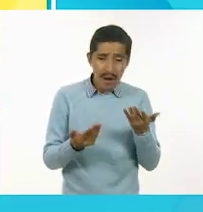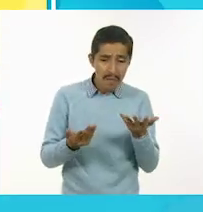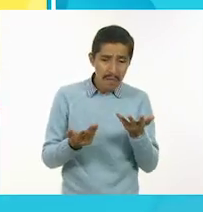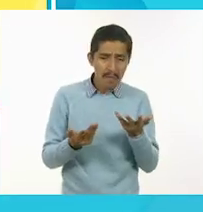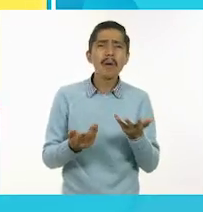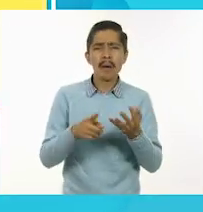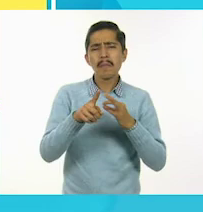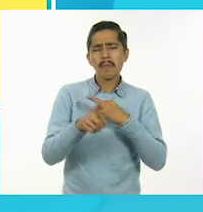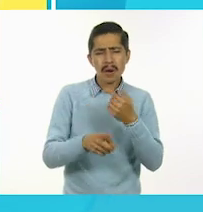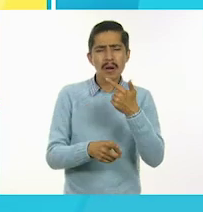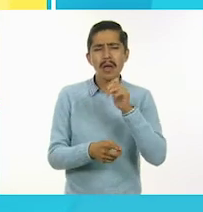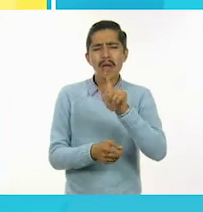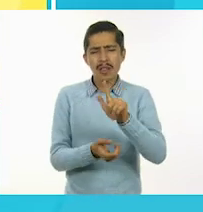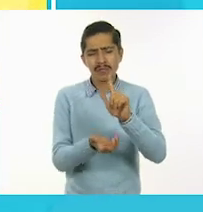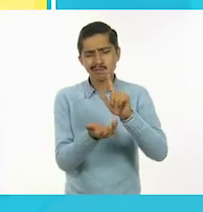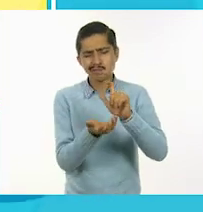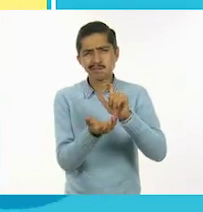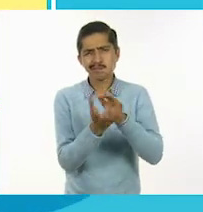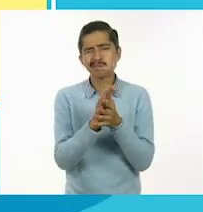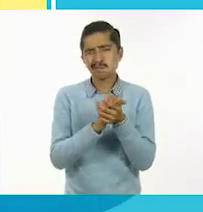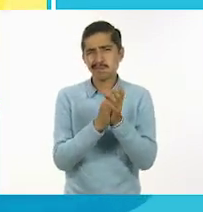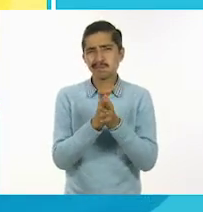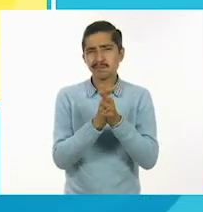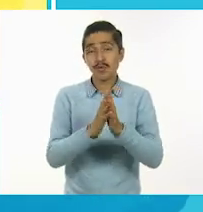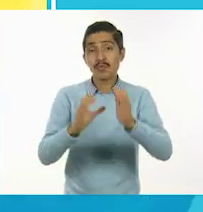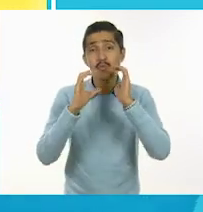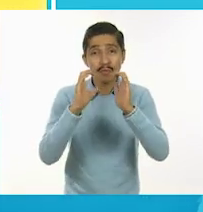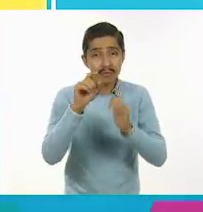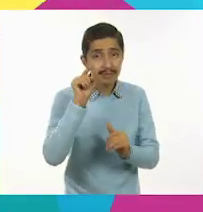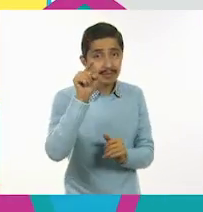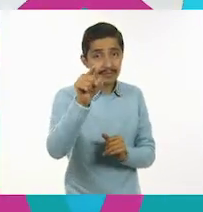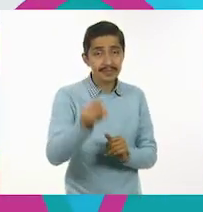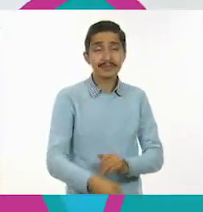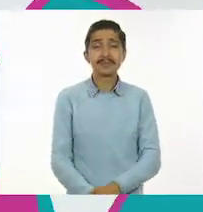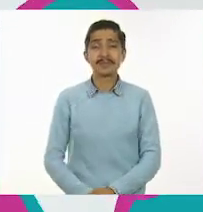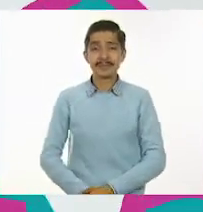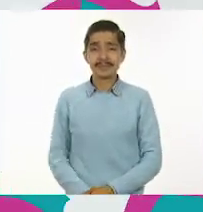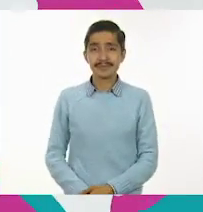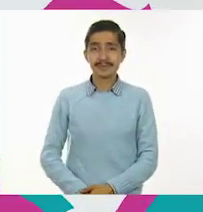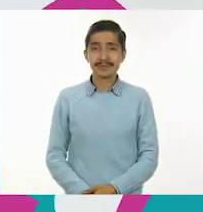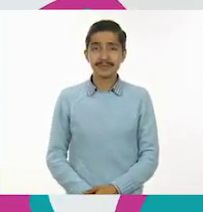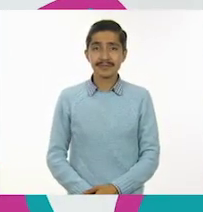usa desinfectantes a base de alcohol. ¡Cuídate!